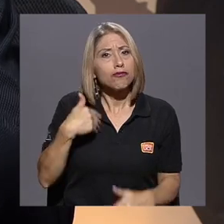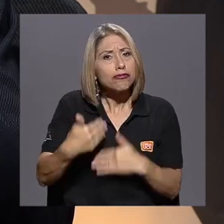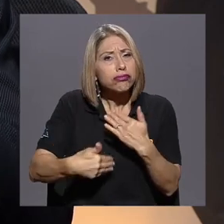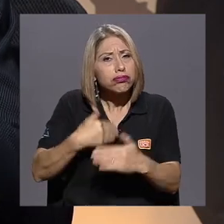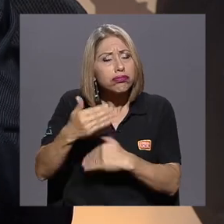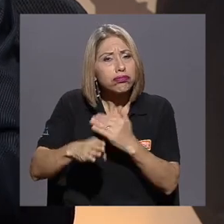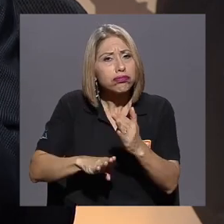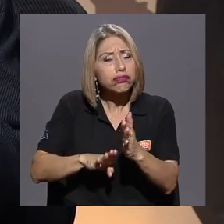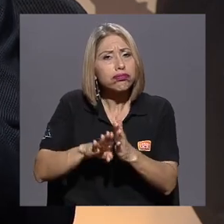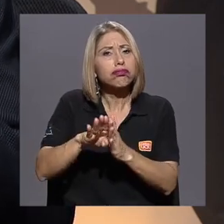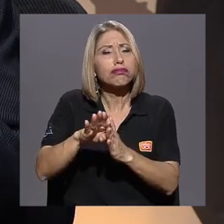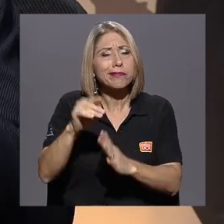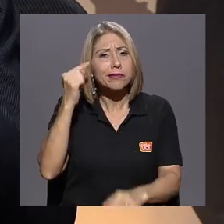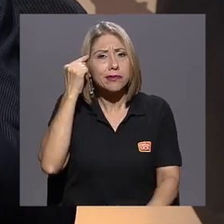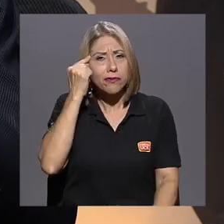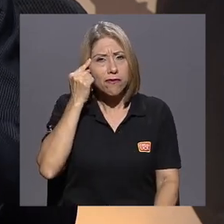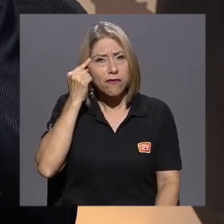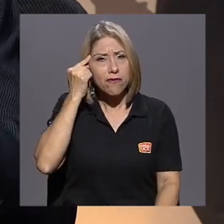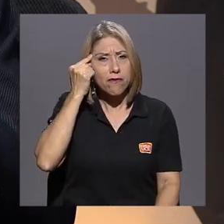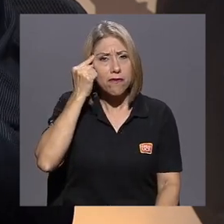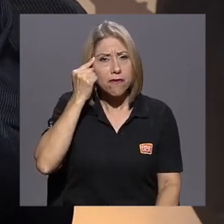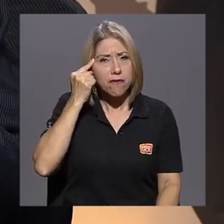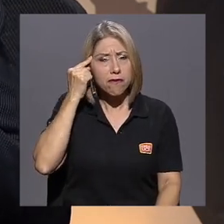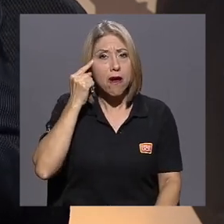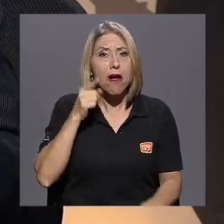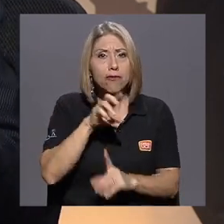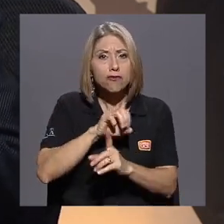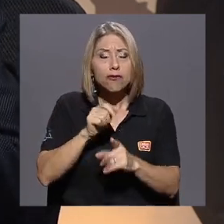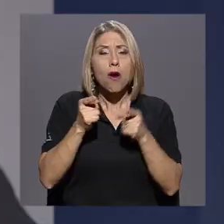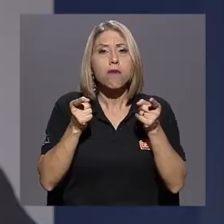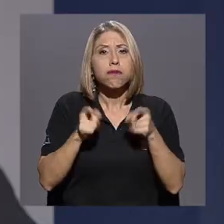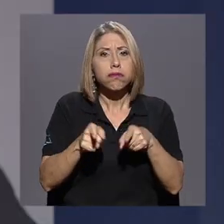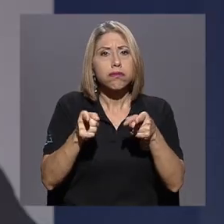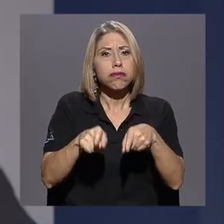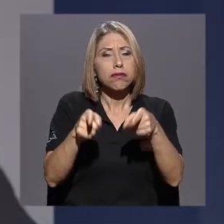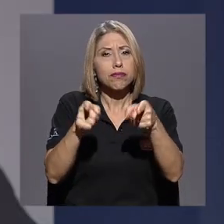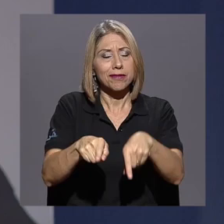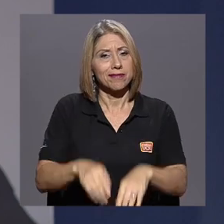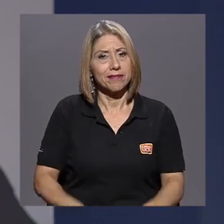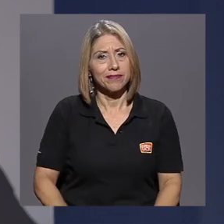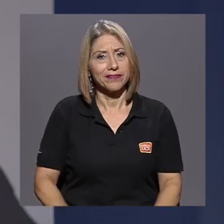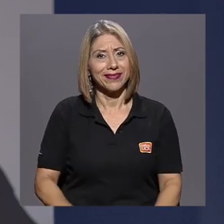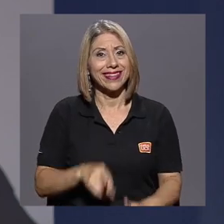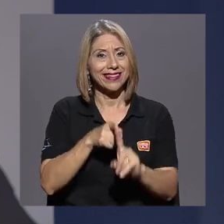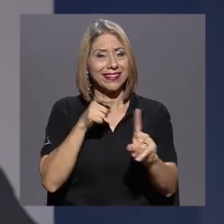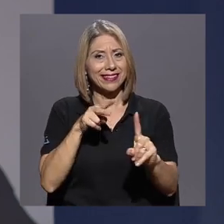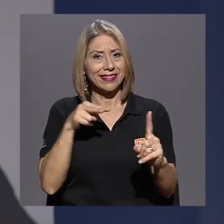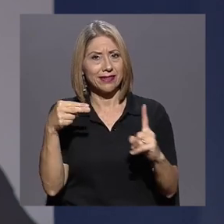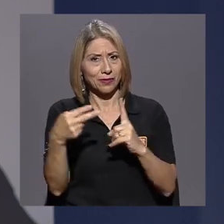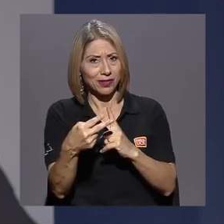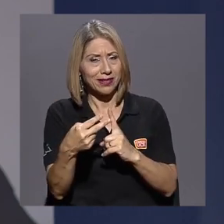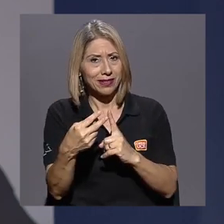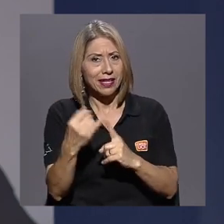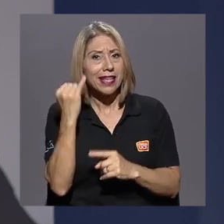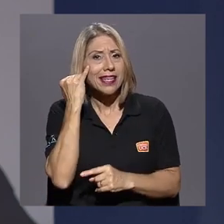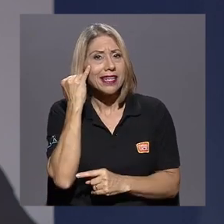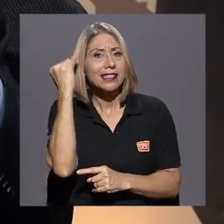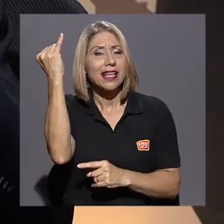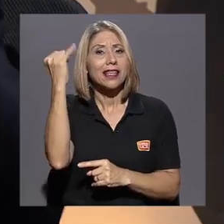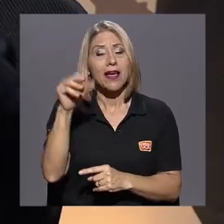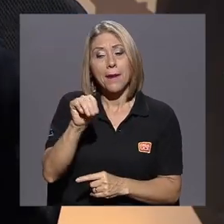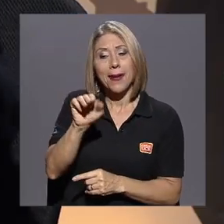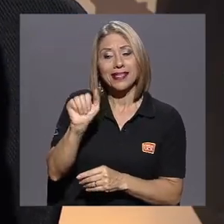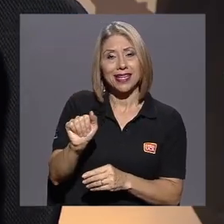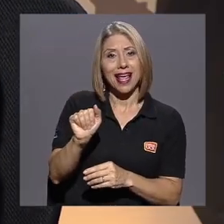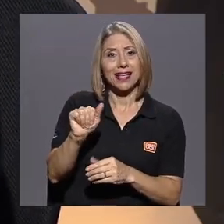una reflexión sobre lo que estaba ocurriendo. Uh-huh. Y desde ese punto de vista, la iniciativa de la Maestría Centroamericana